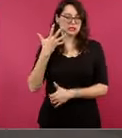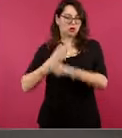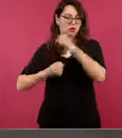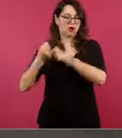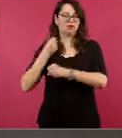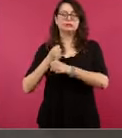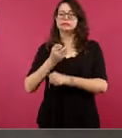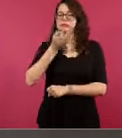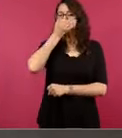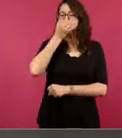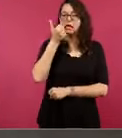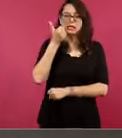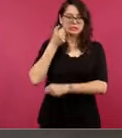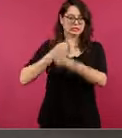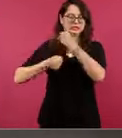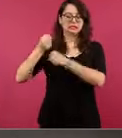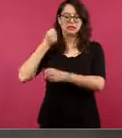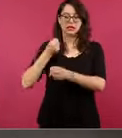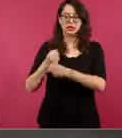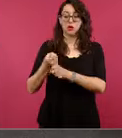Desde el inicio